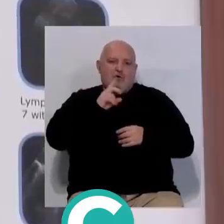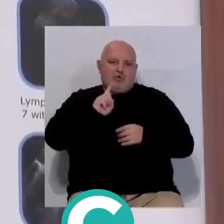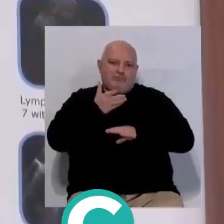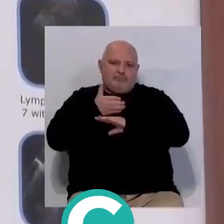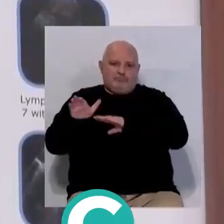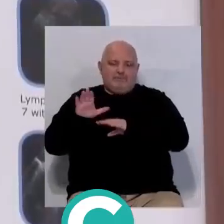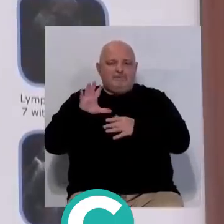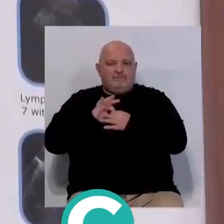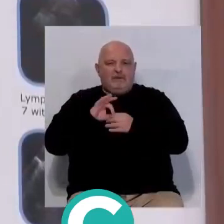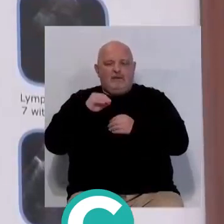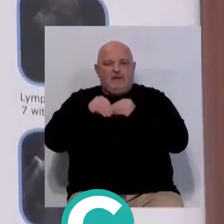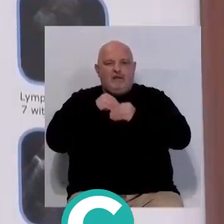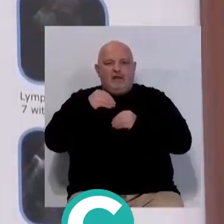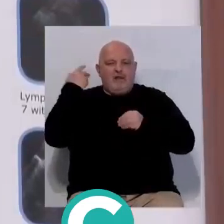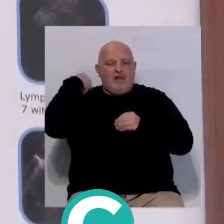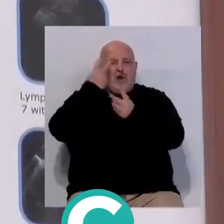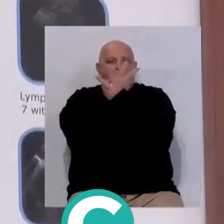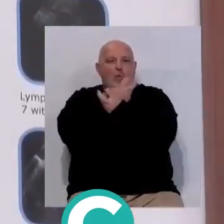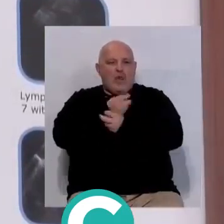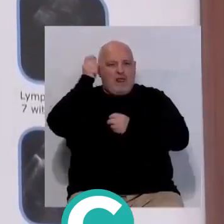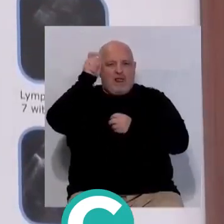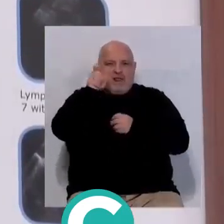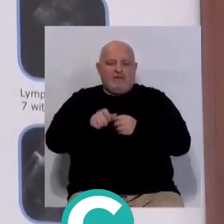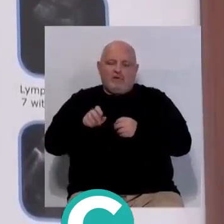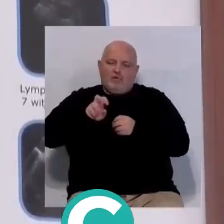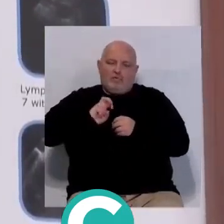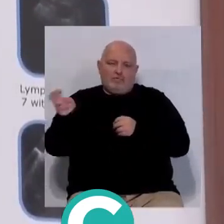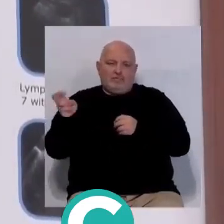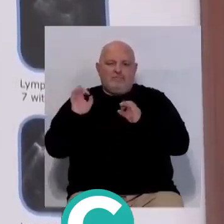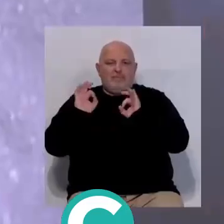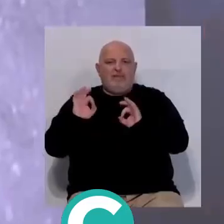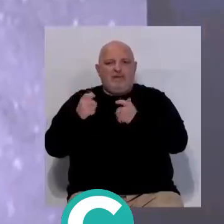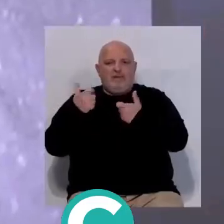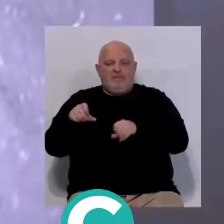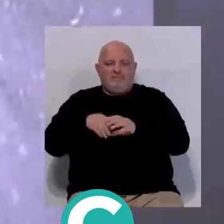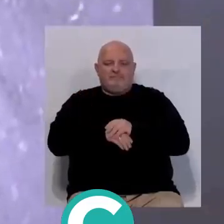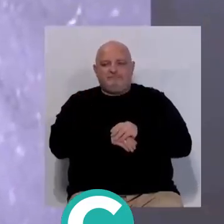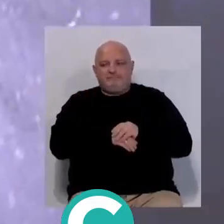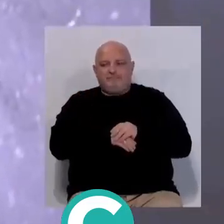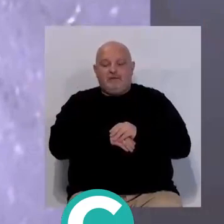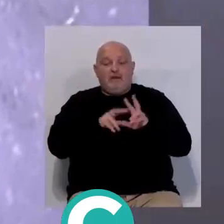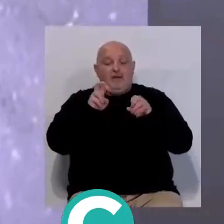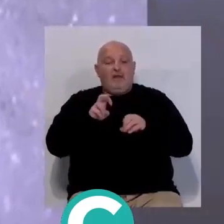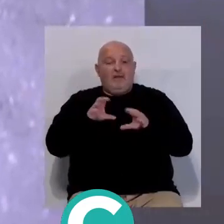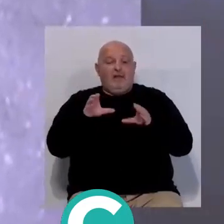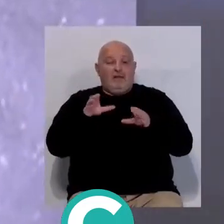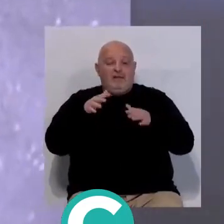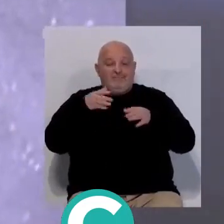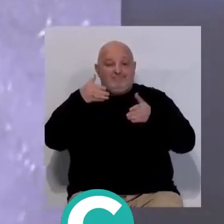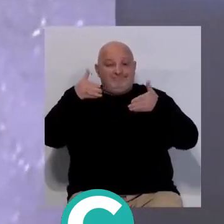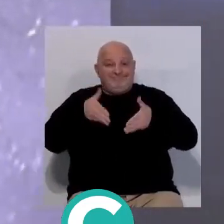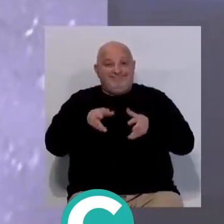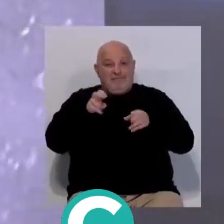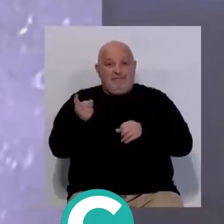las relacionadas con la columna vertebral, que son tratadas por las especialidades correspondientes. El campo de acción de